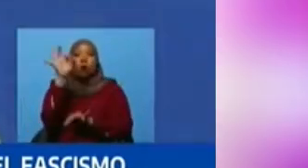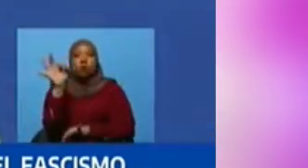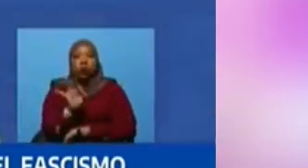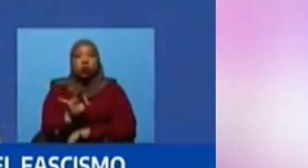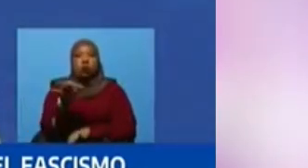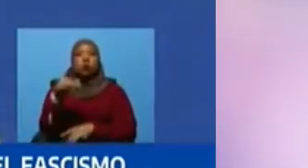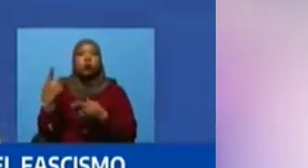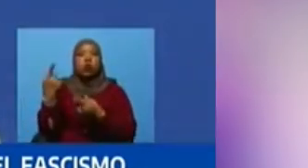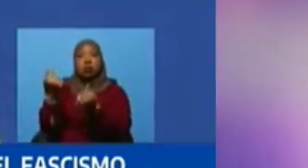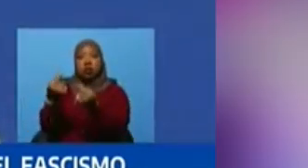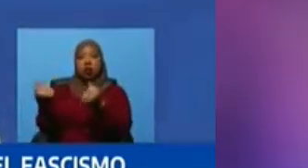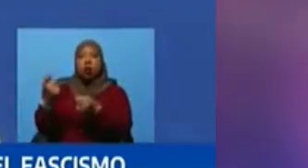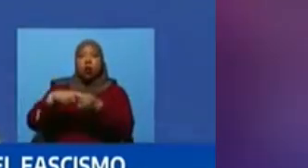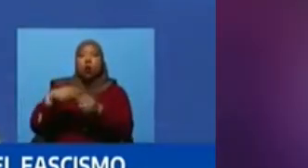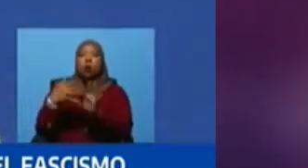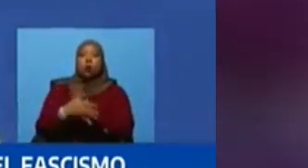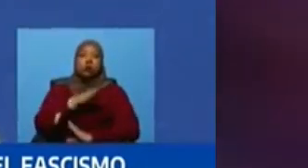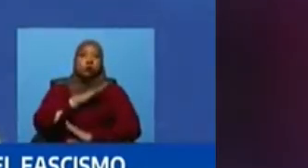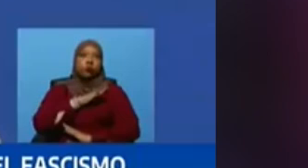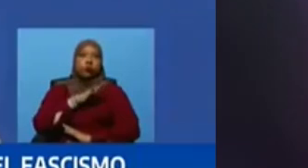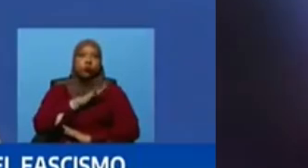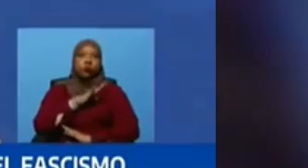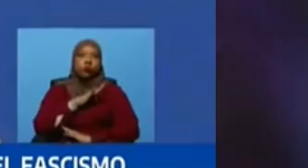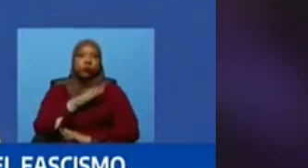99% de sus ingresos.